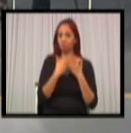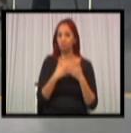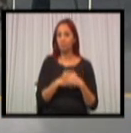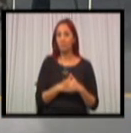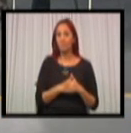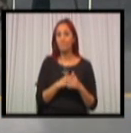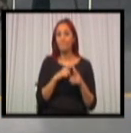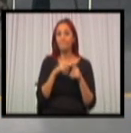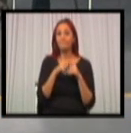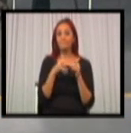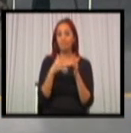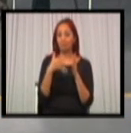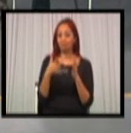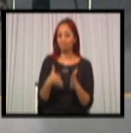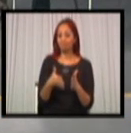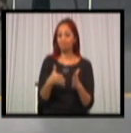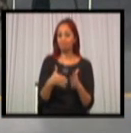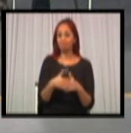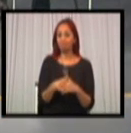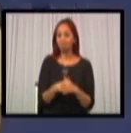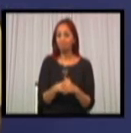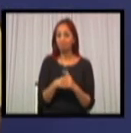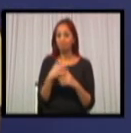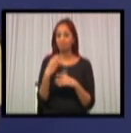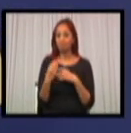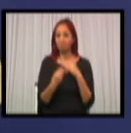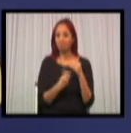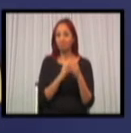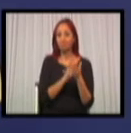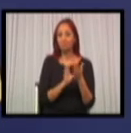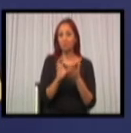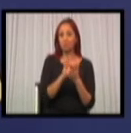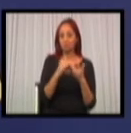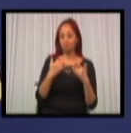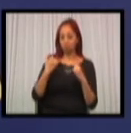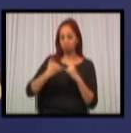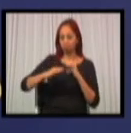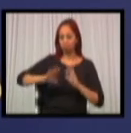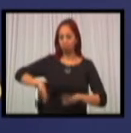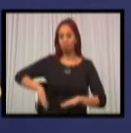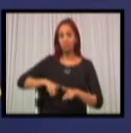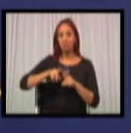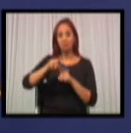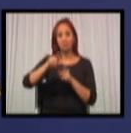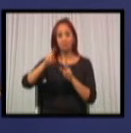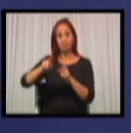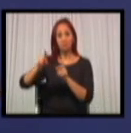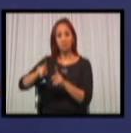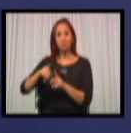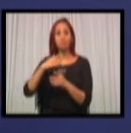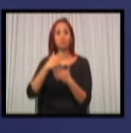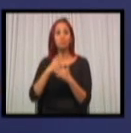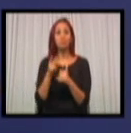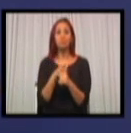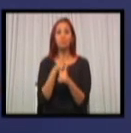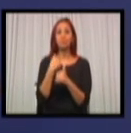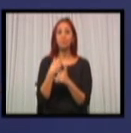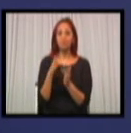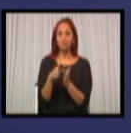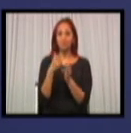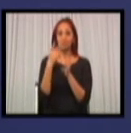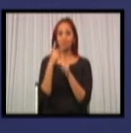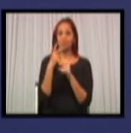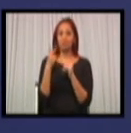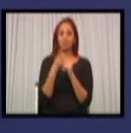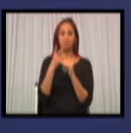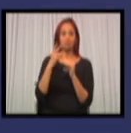Los estudiantes que van saliendo del colegio, a esa gente primero hay que incentivarlos para que